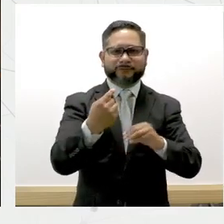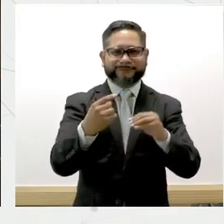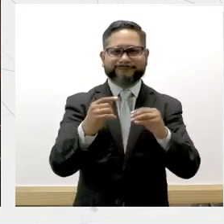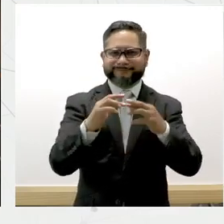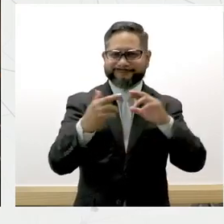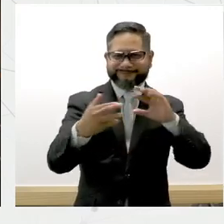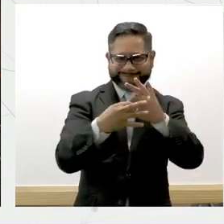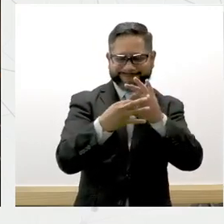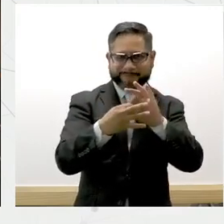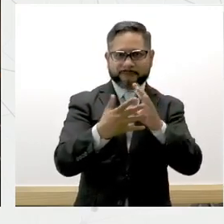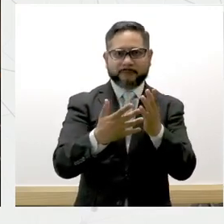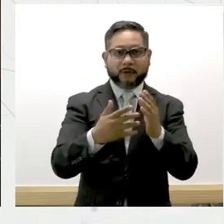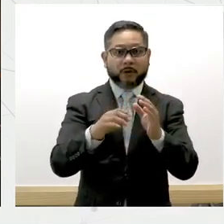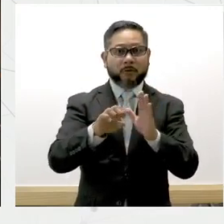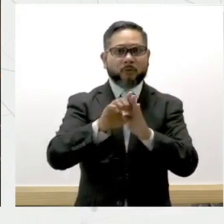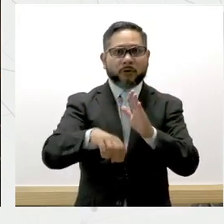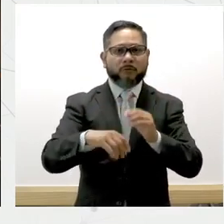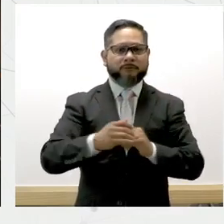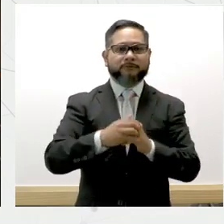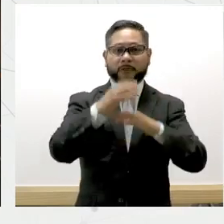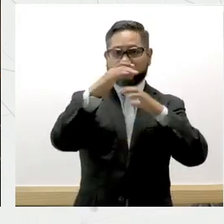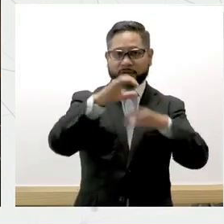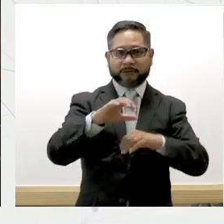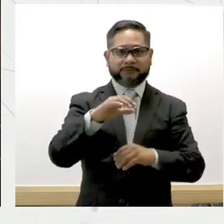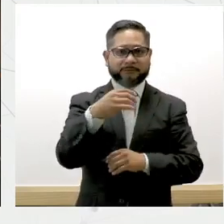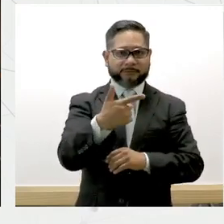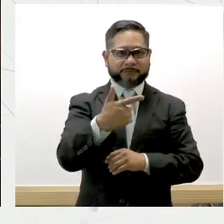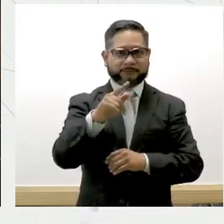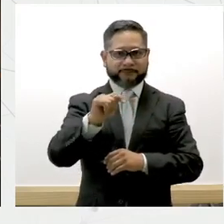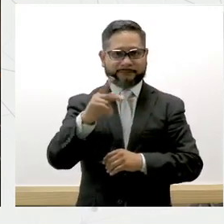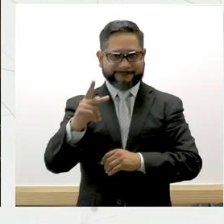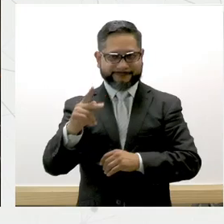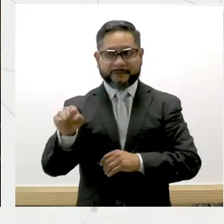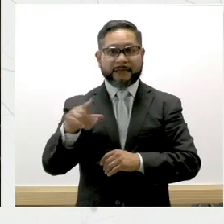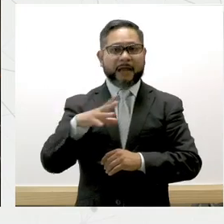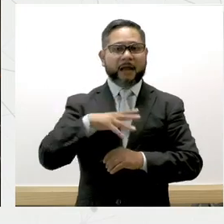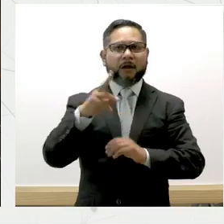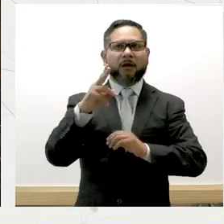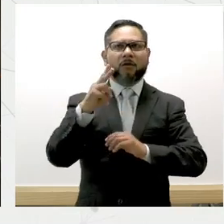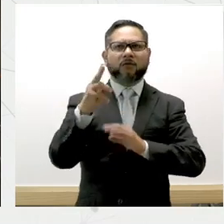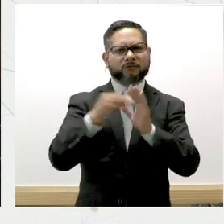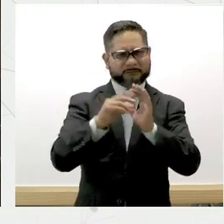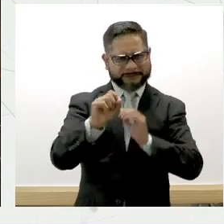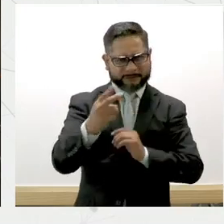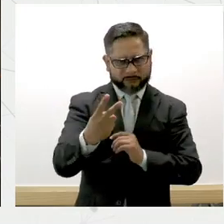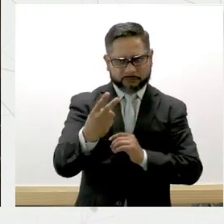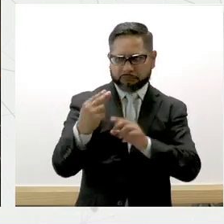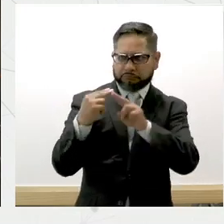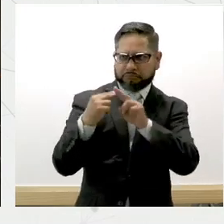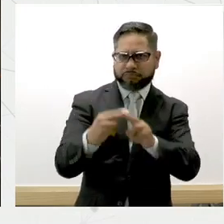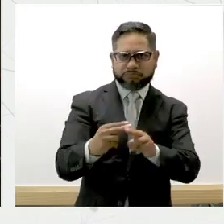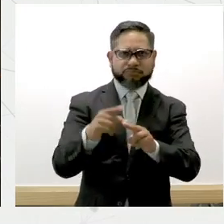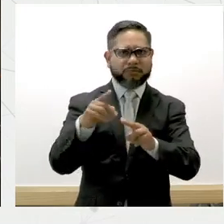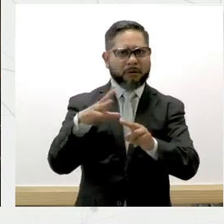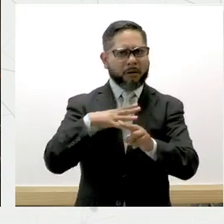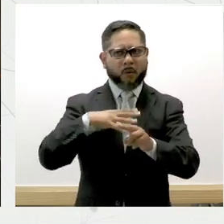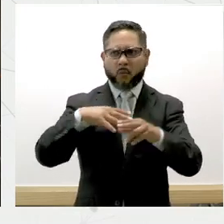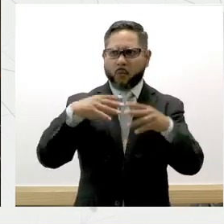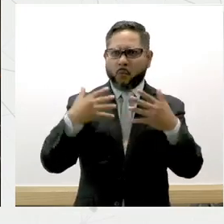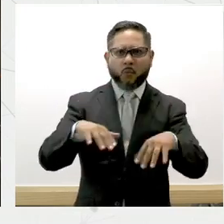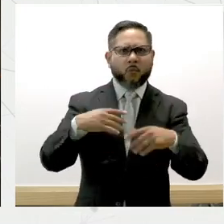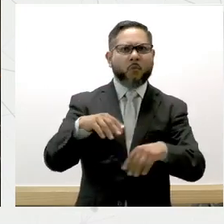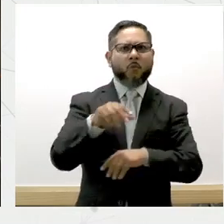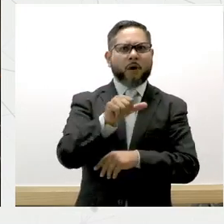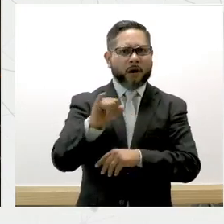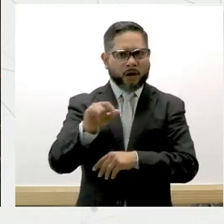del ChatGPT, de ChatGPT, a partir del año 2022 y ahora mismo ya con la fuerza que está teniendo, ¿no?, en sus distintas versiones,